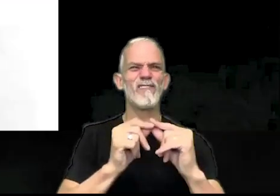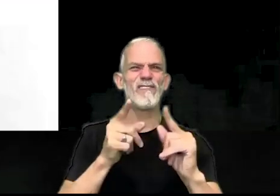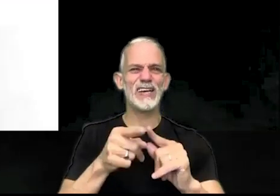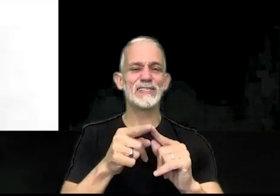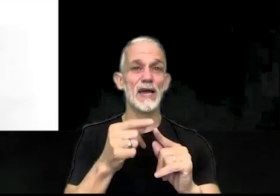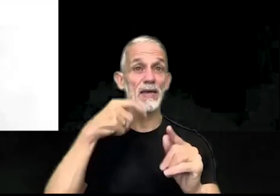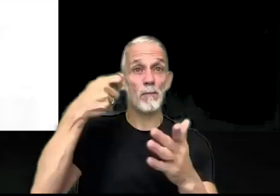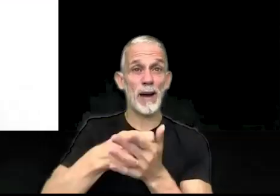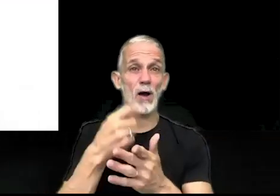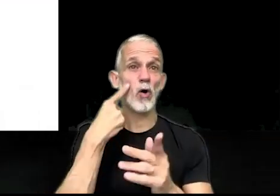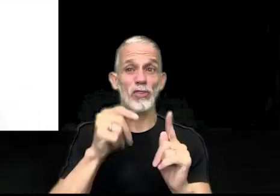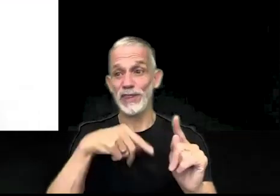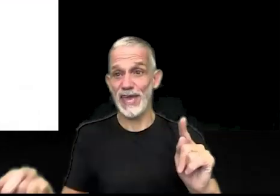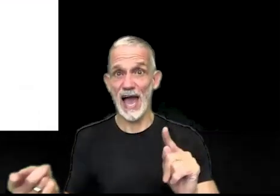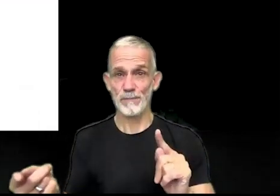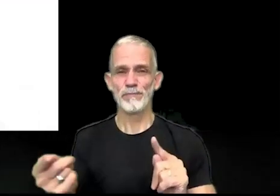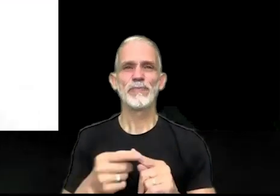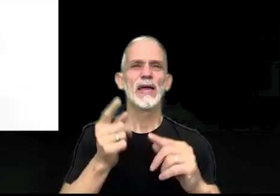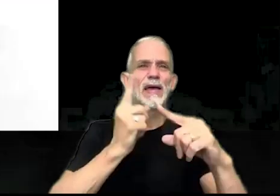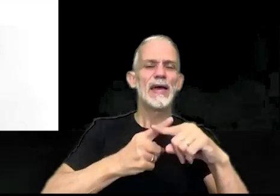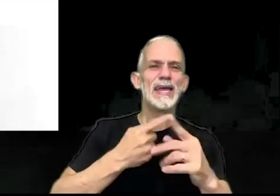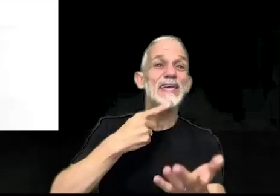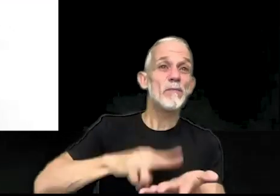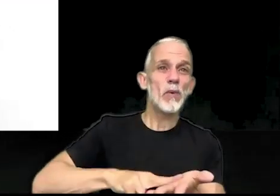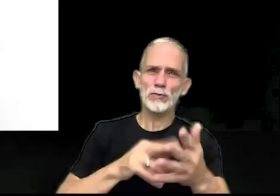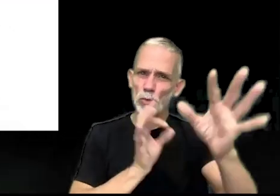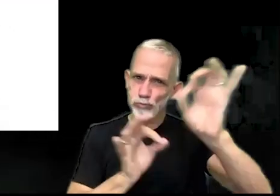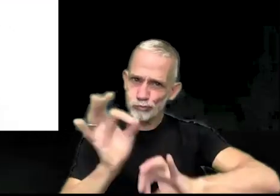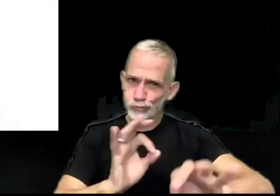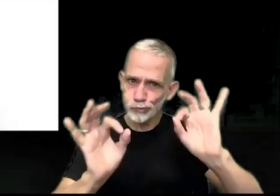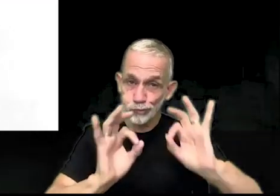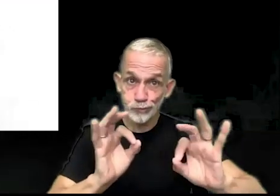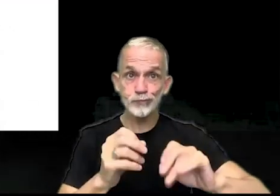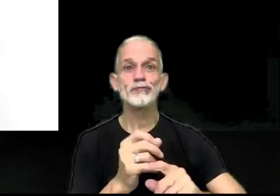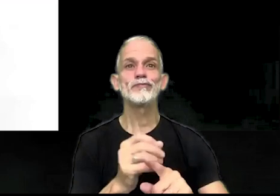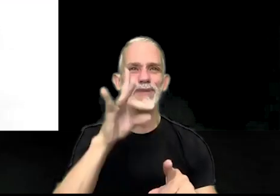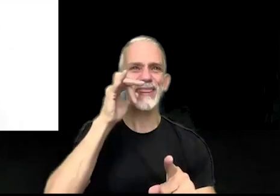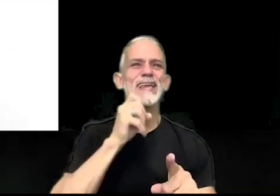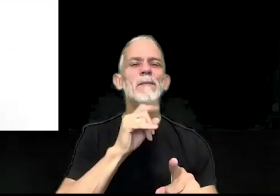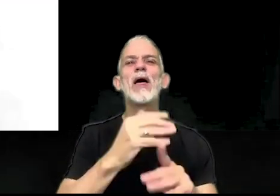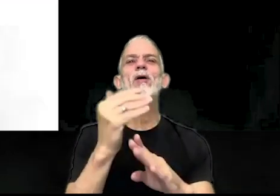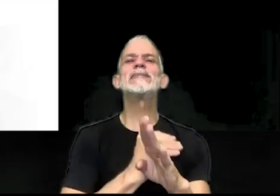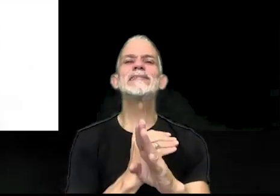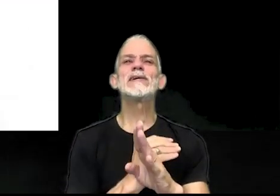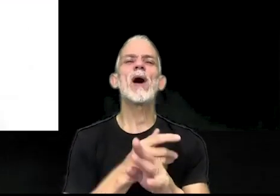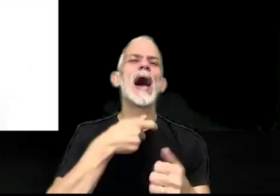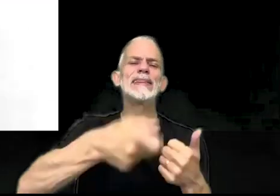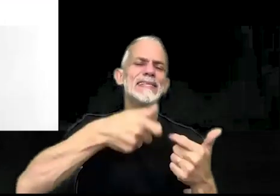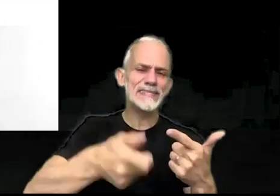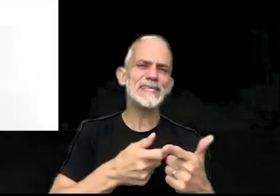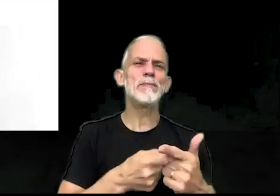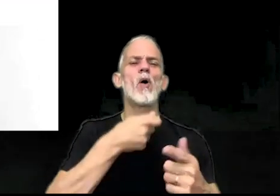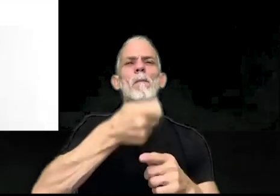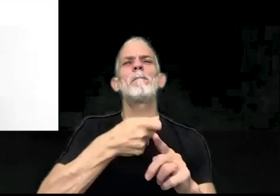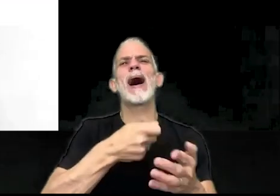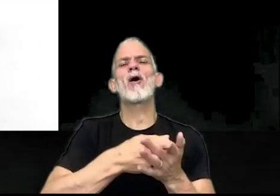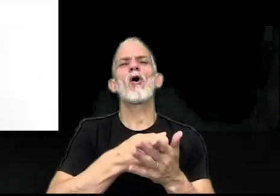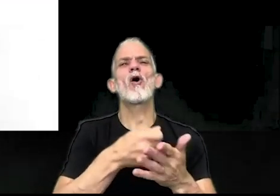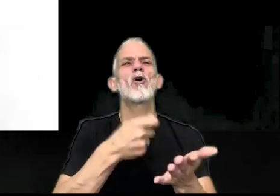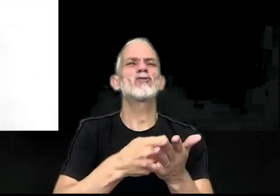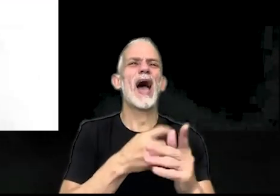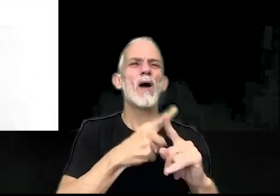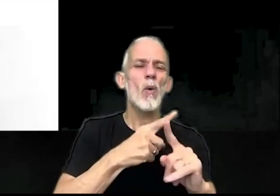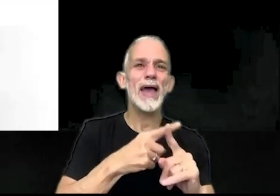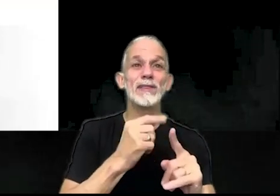inmediato siguiente. Contra el impuesto determinado, yo podré restar los anticipos, pagos a cuenta